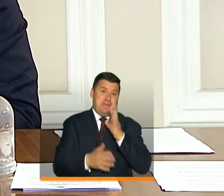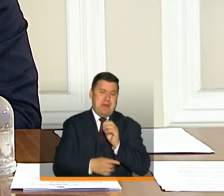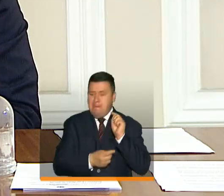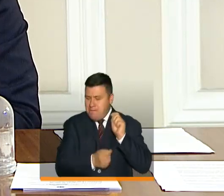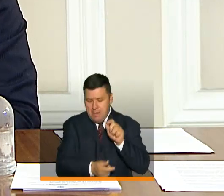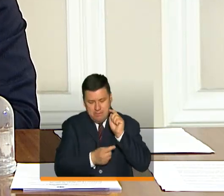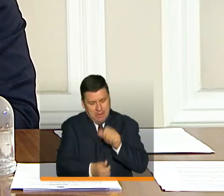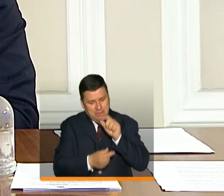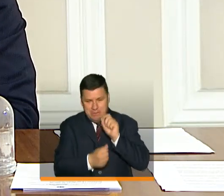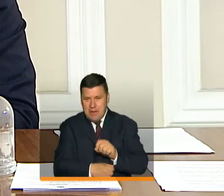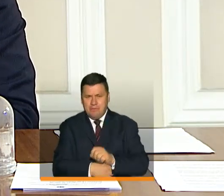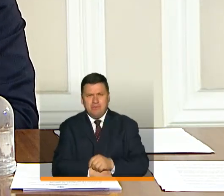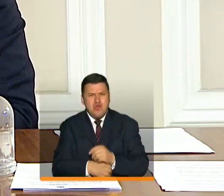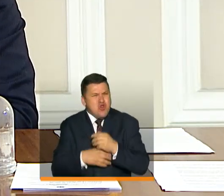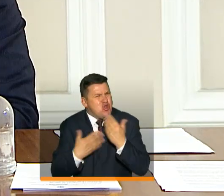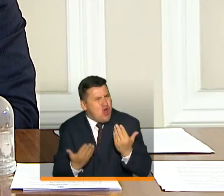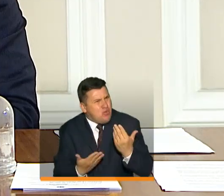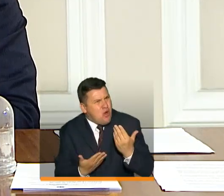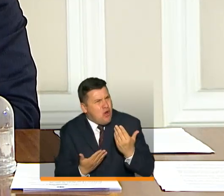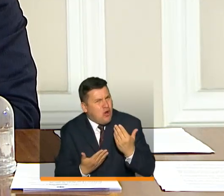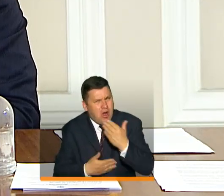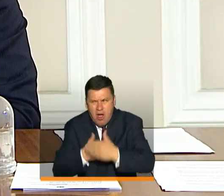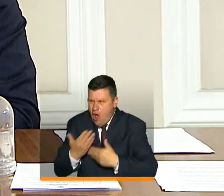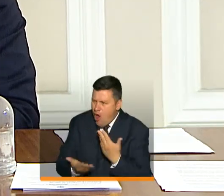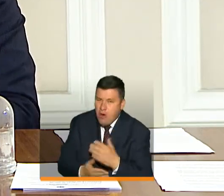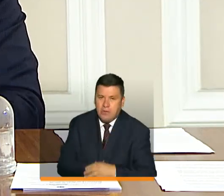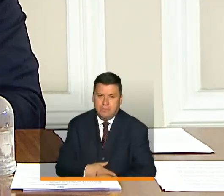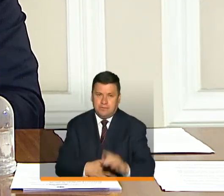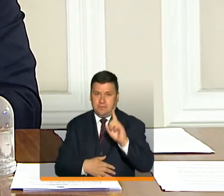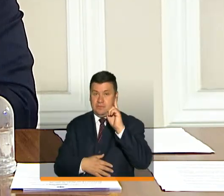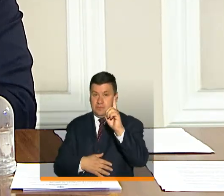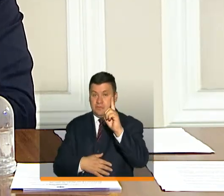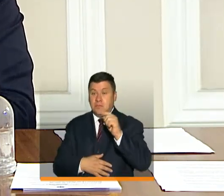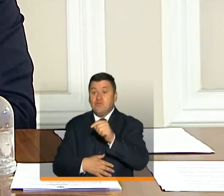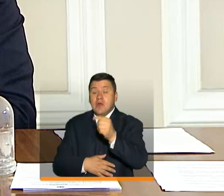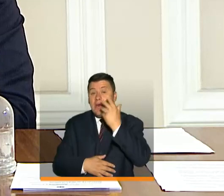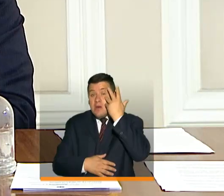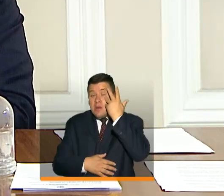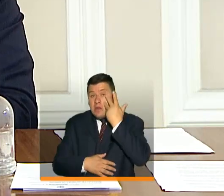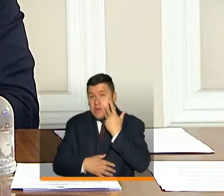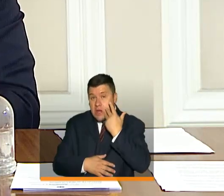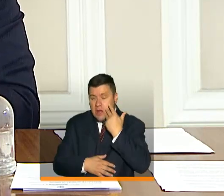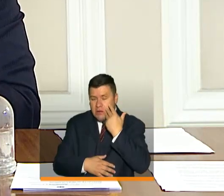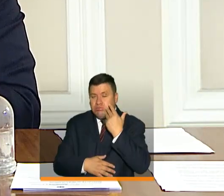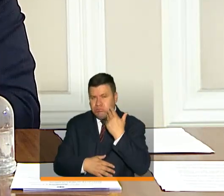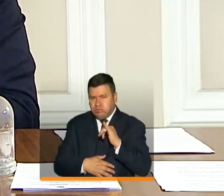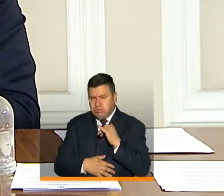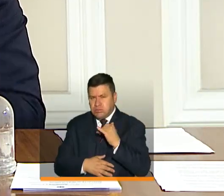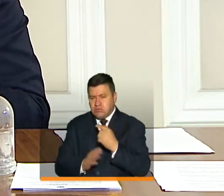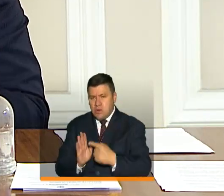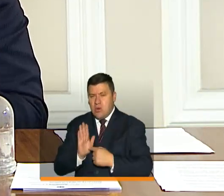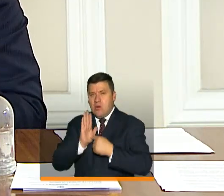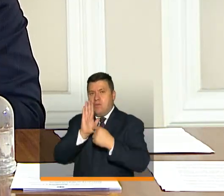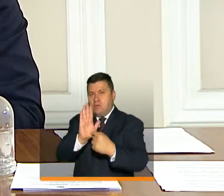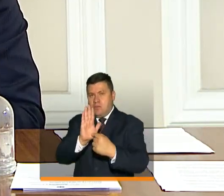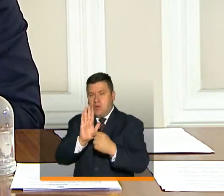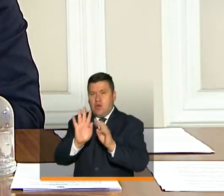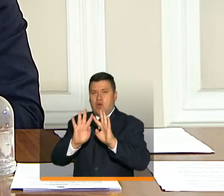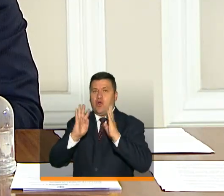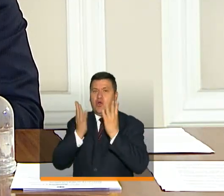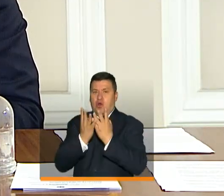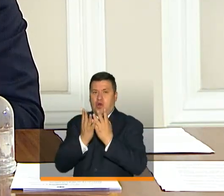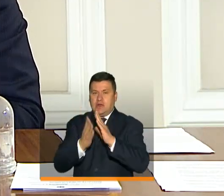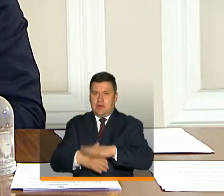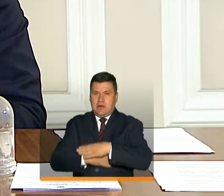cómo esperamos hacerlo? Número uno, en los próximos días vamos a presentar al Congreso